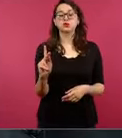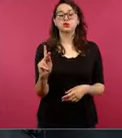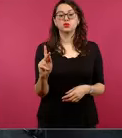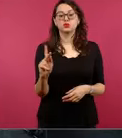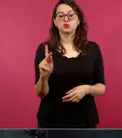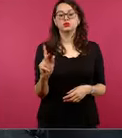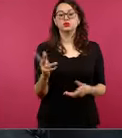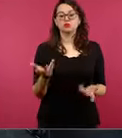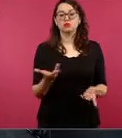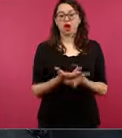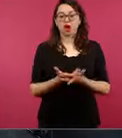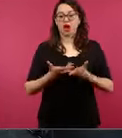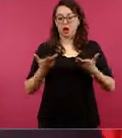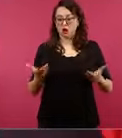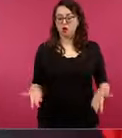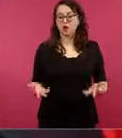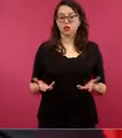va a ser